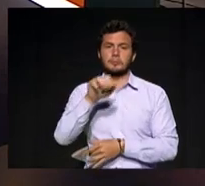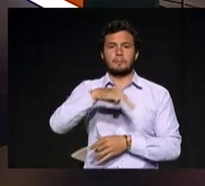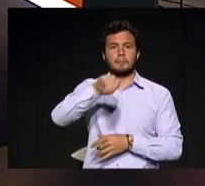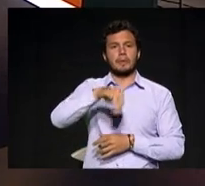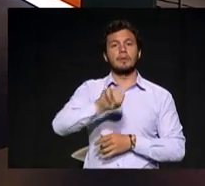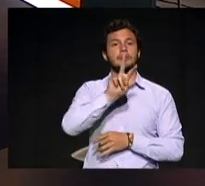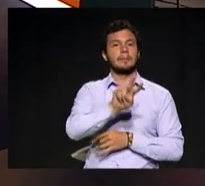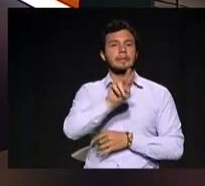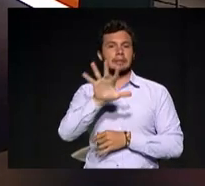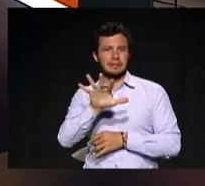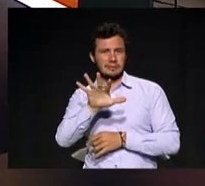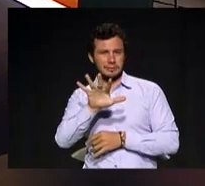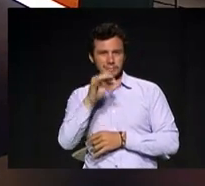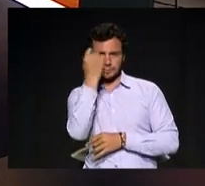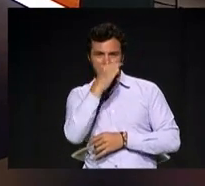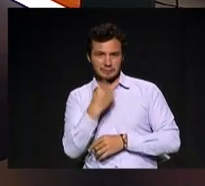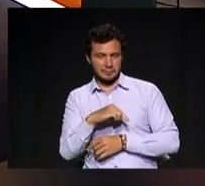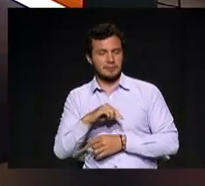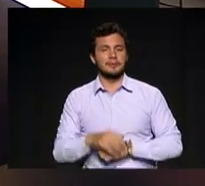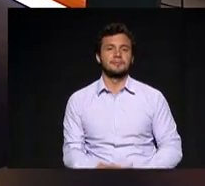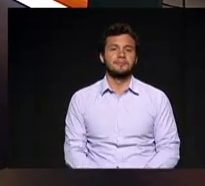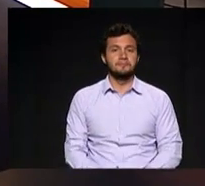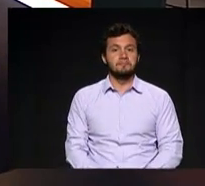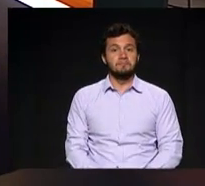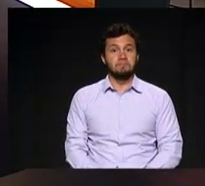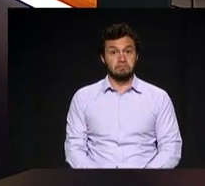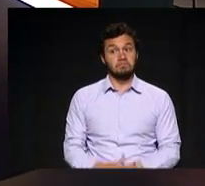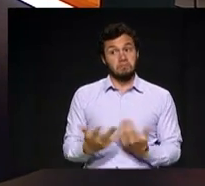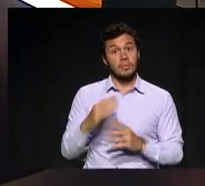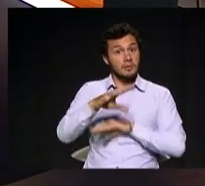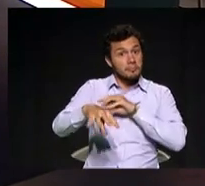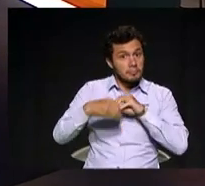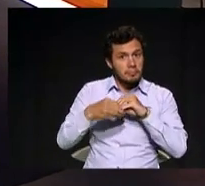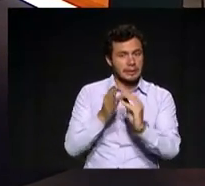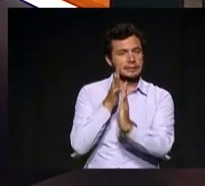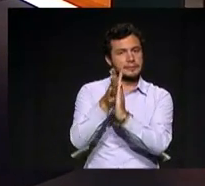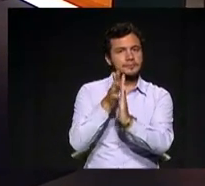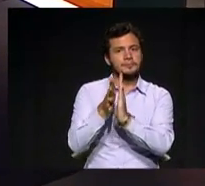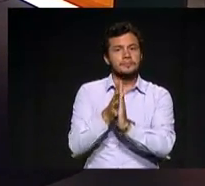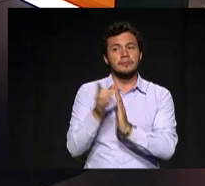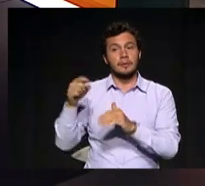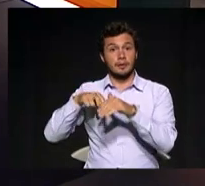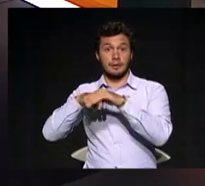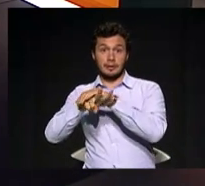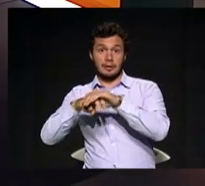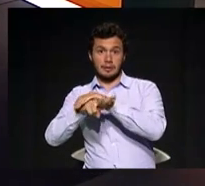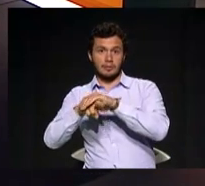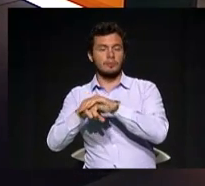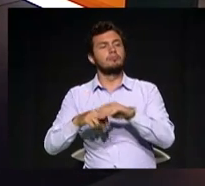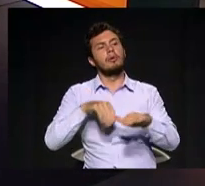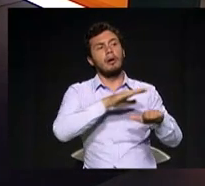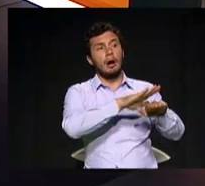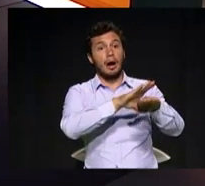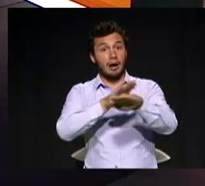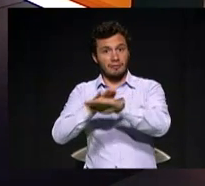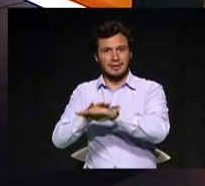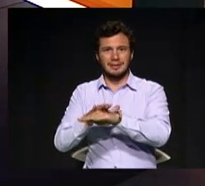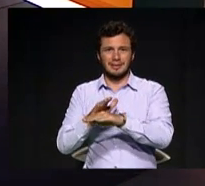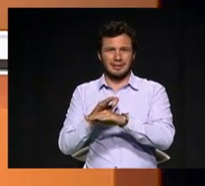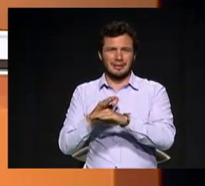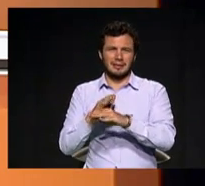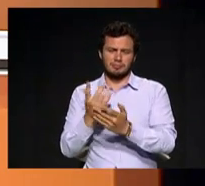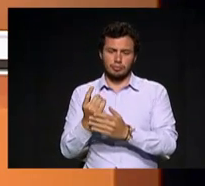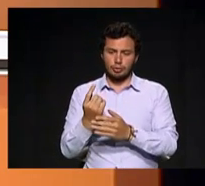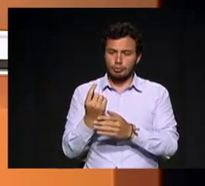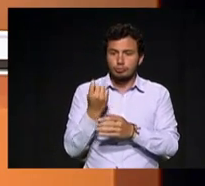muy bien adicionalmente a eso hay que informar que una vez fue notificado por parte de noticias caracol a los candidatos mediante el comunicado que le dimos hace